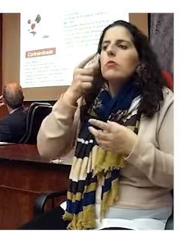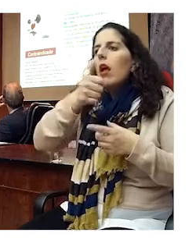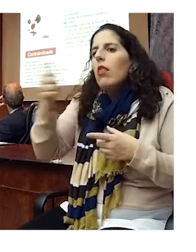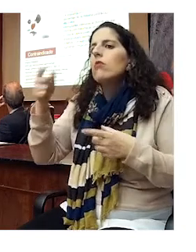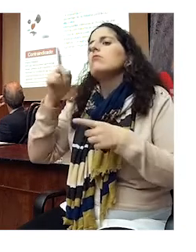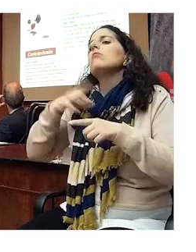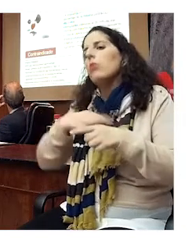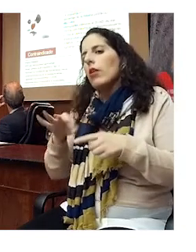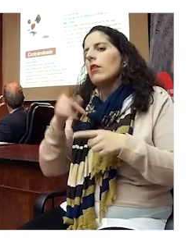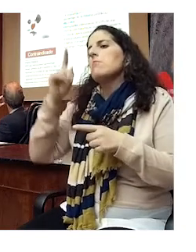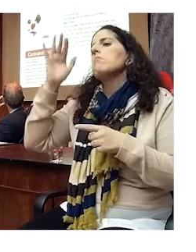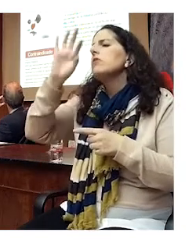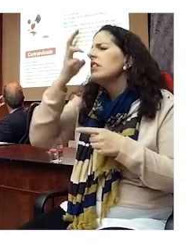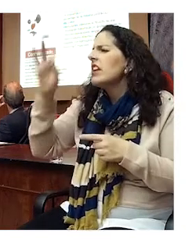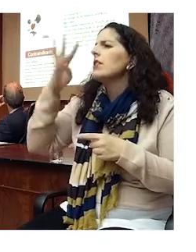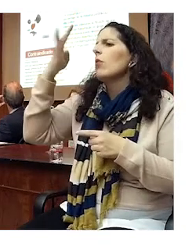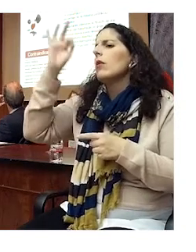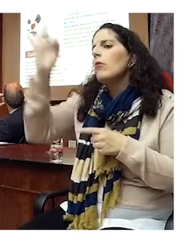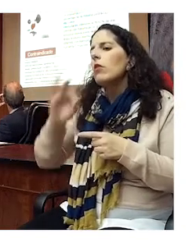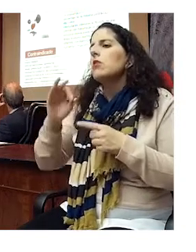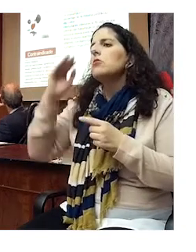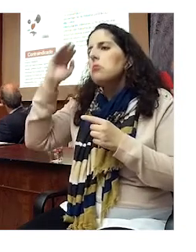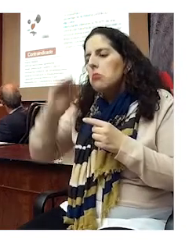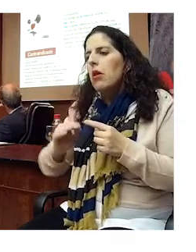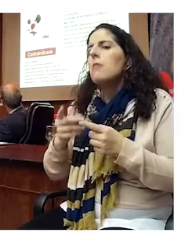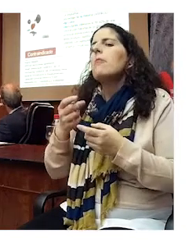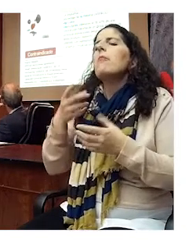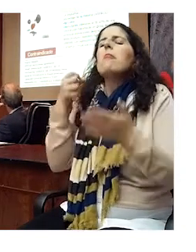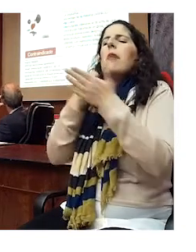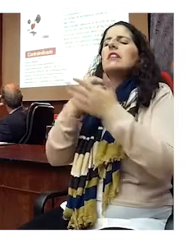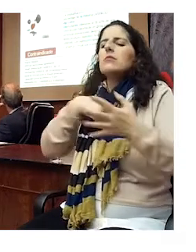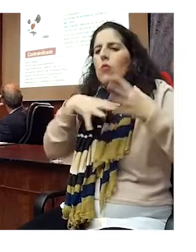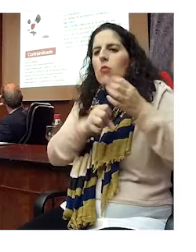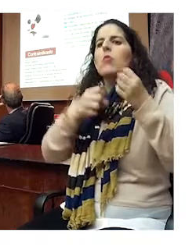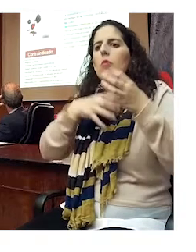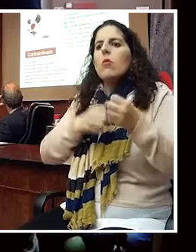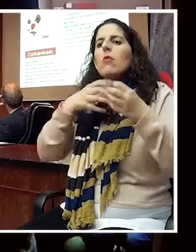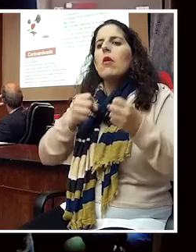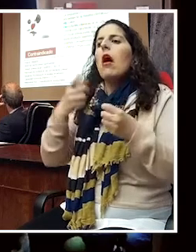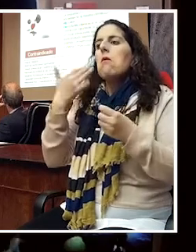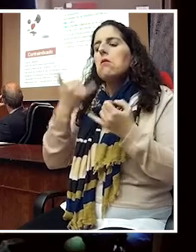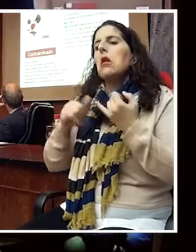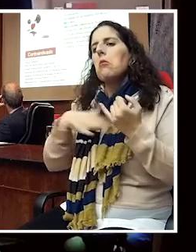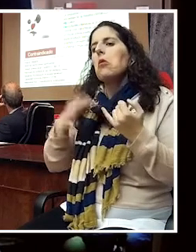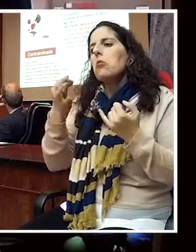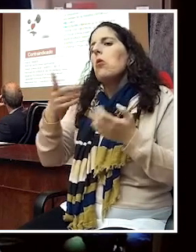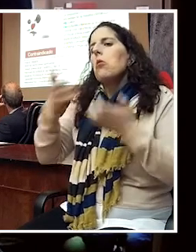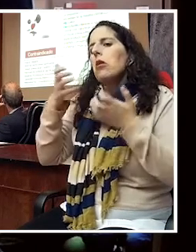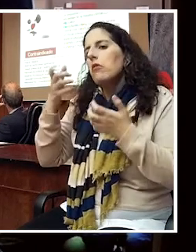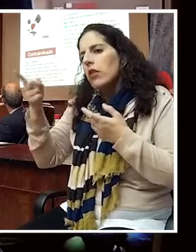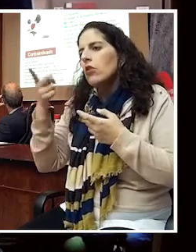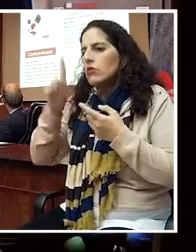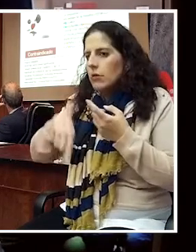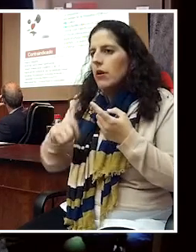un 30-40% de este porcentaje de máxima contracción, se ha visto que el beneficio es muy similar a los que se